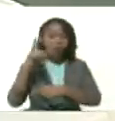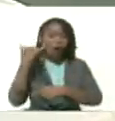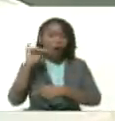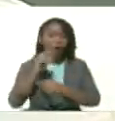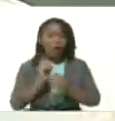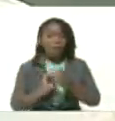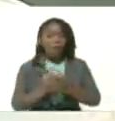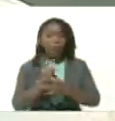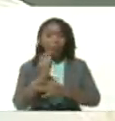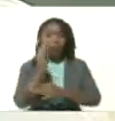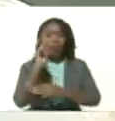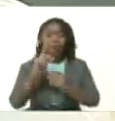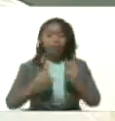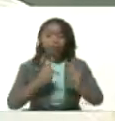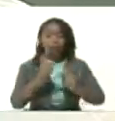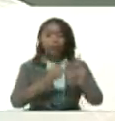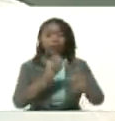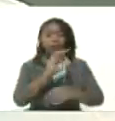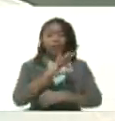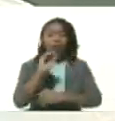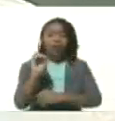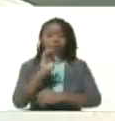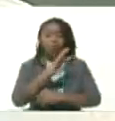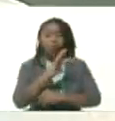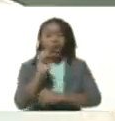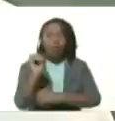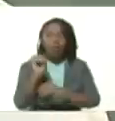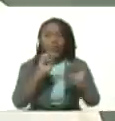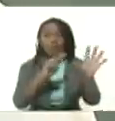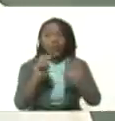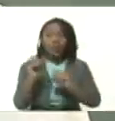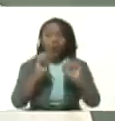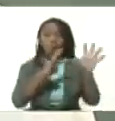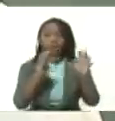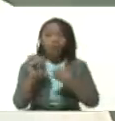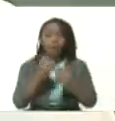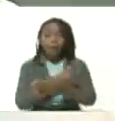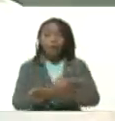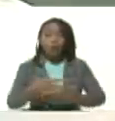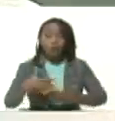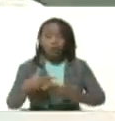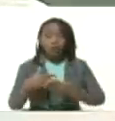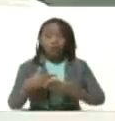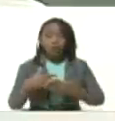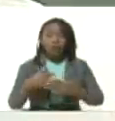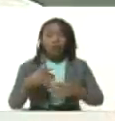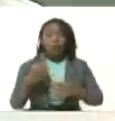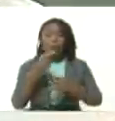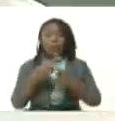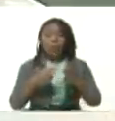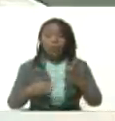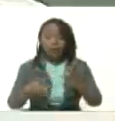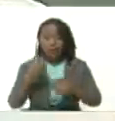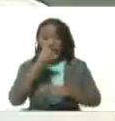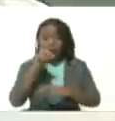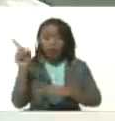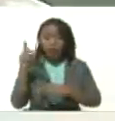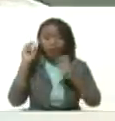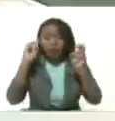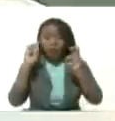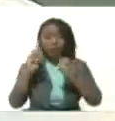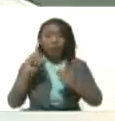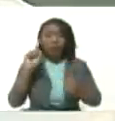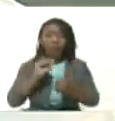plantas que pueden producir 30, 40, 70 y 80 millones de unidades al año en los rubros de